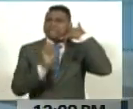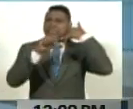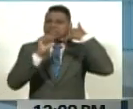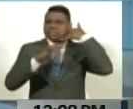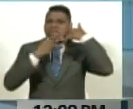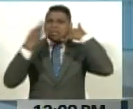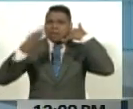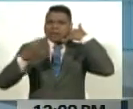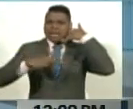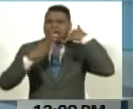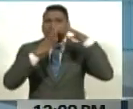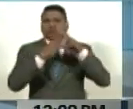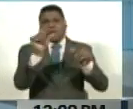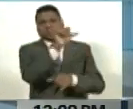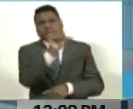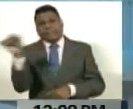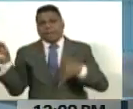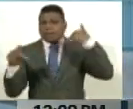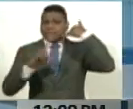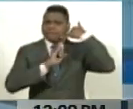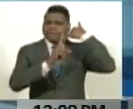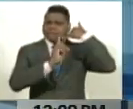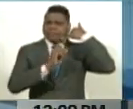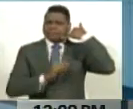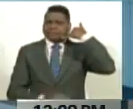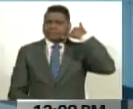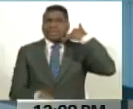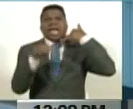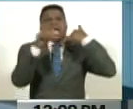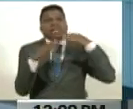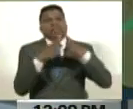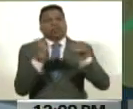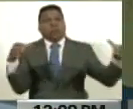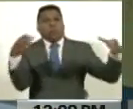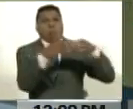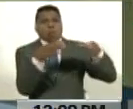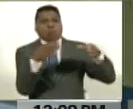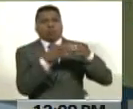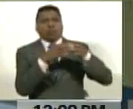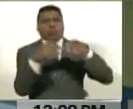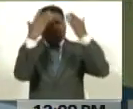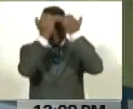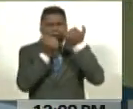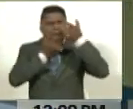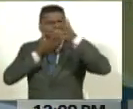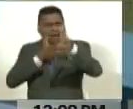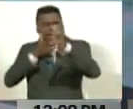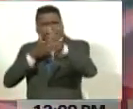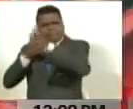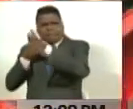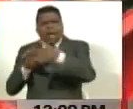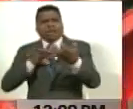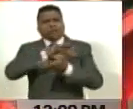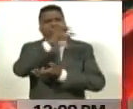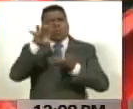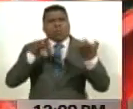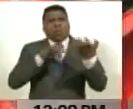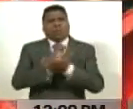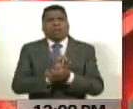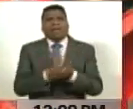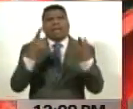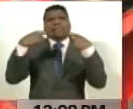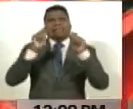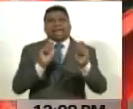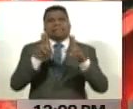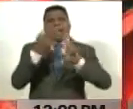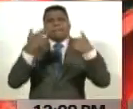efectivamente, durante toda esta semana hemos tenido el asedio de grupos terroristas, de grupos violentos, los cuales han tratado de quitarle la